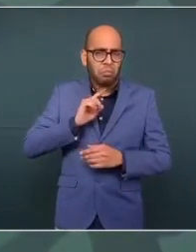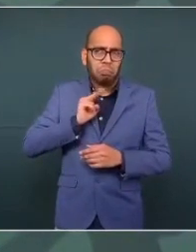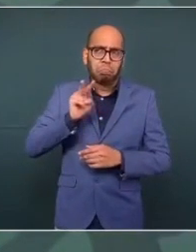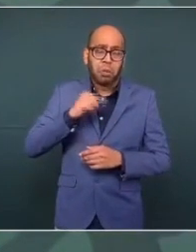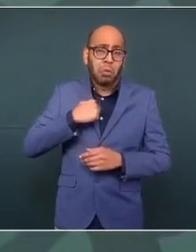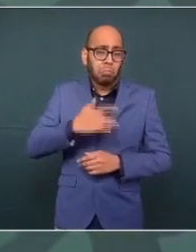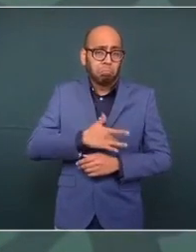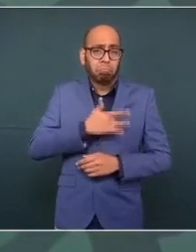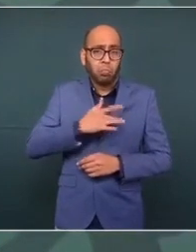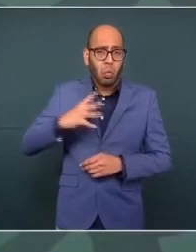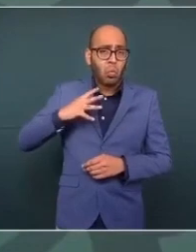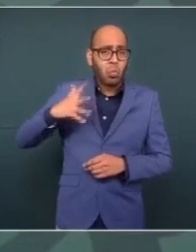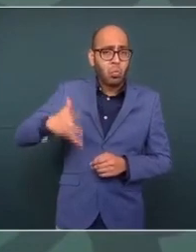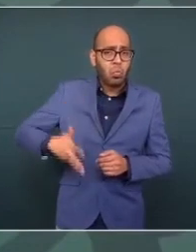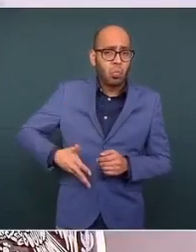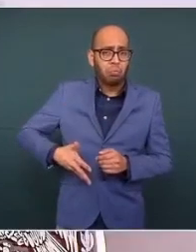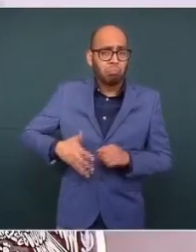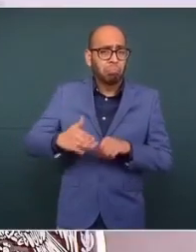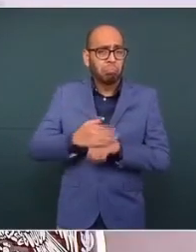actuó